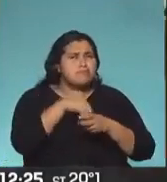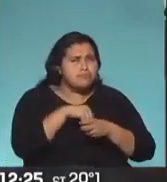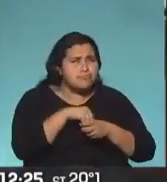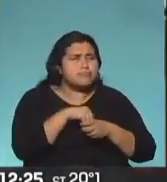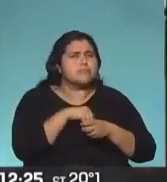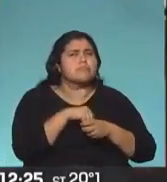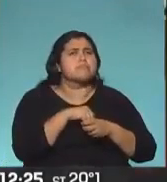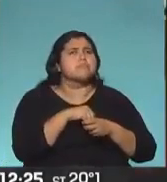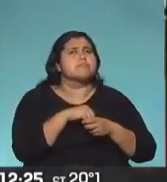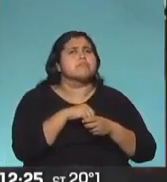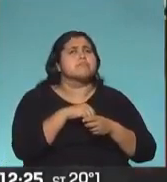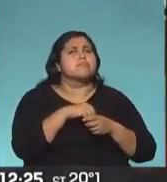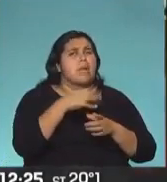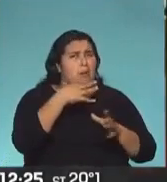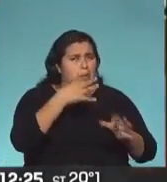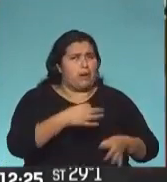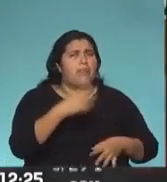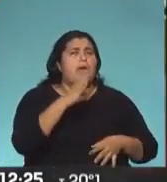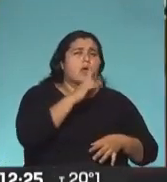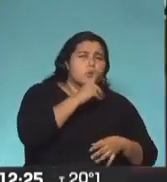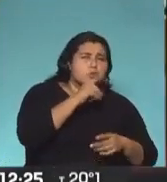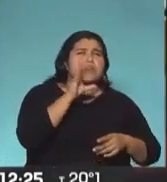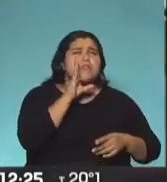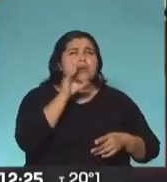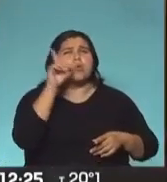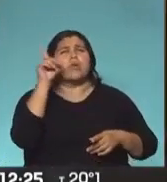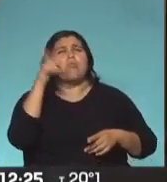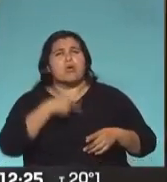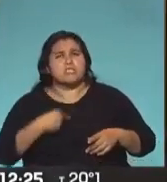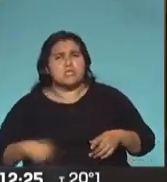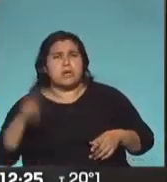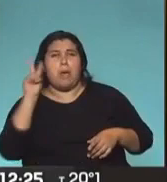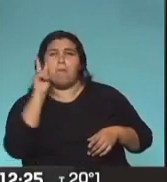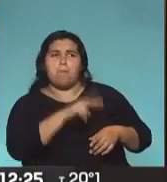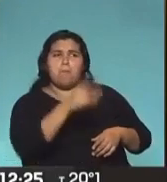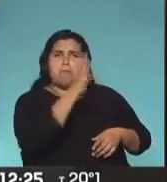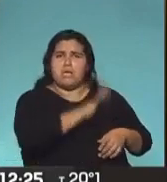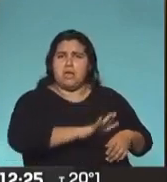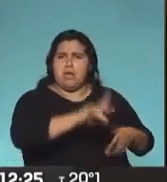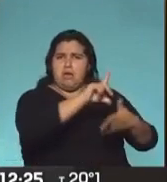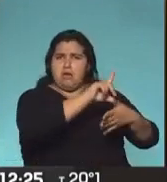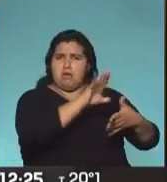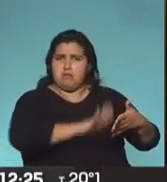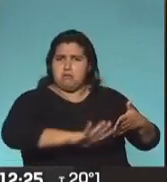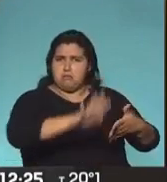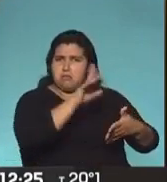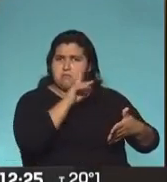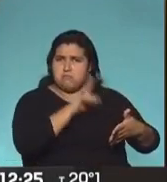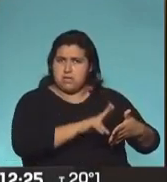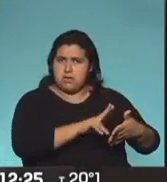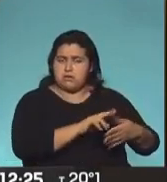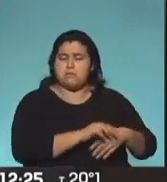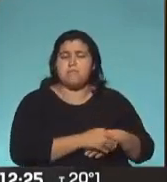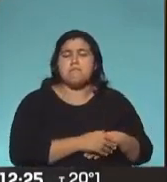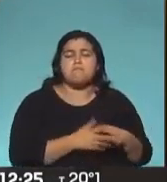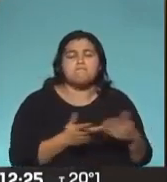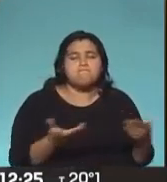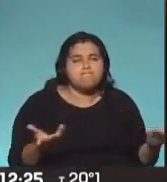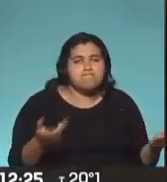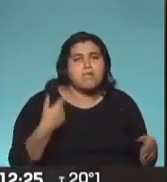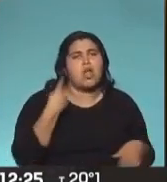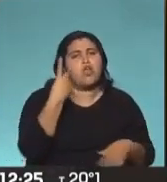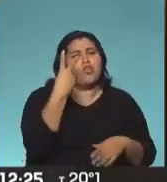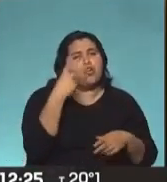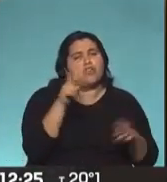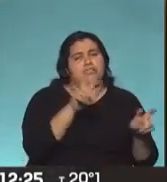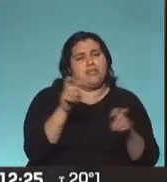como para tratar de tener injerencia sobre los principales líderes hay dos factores importantes uno es